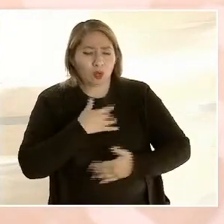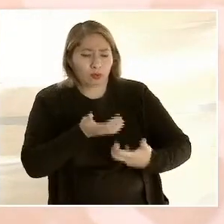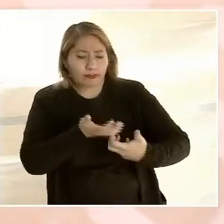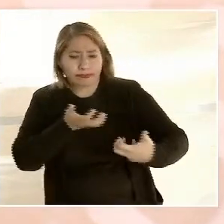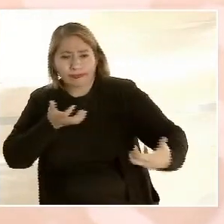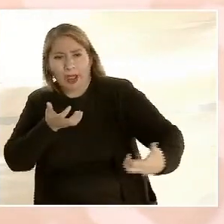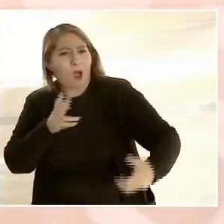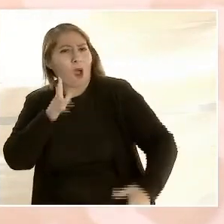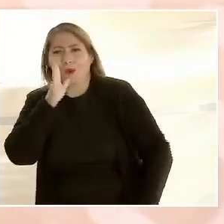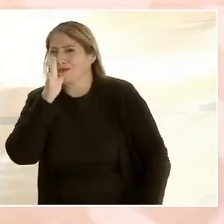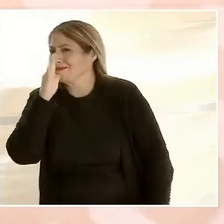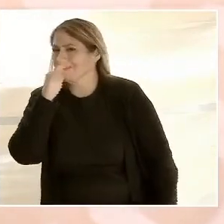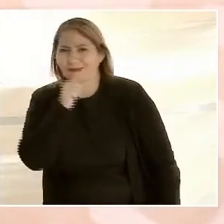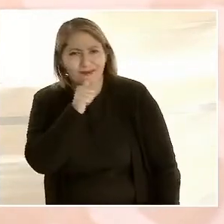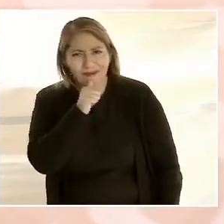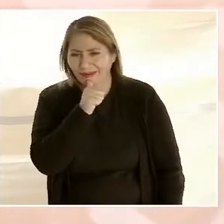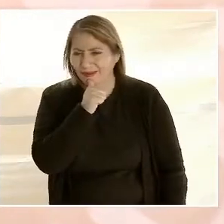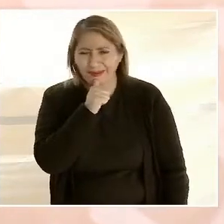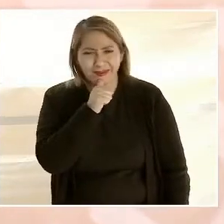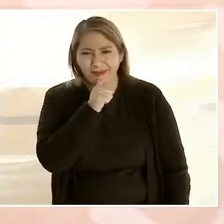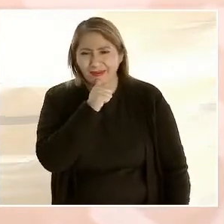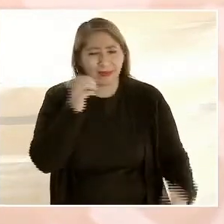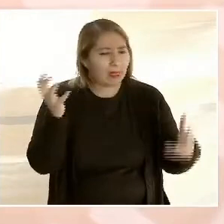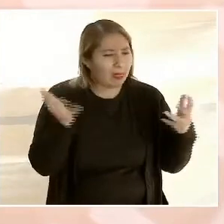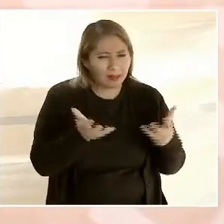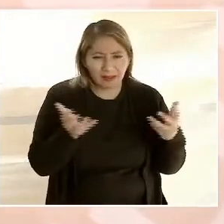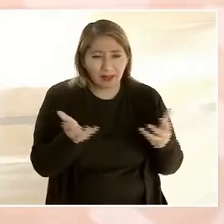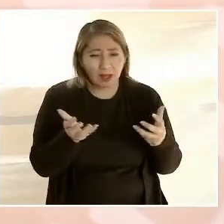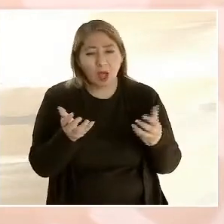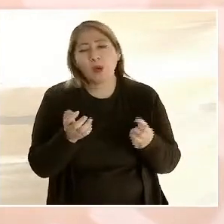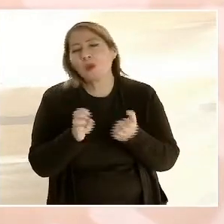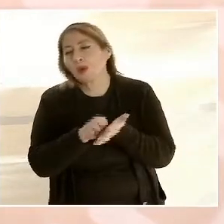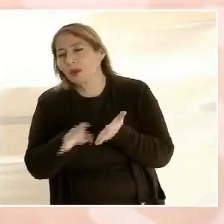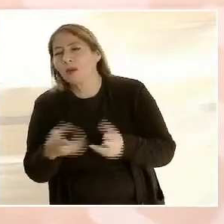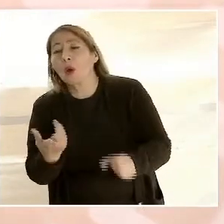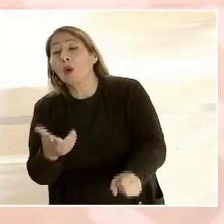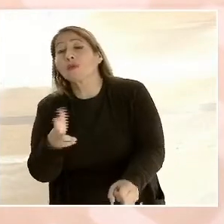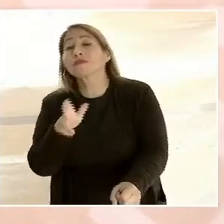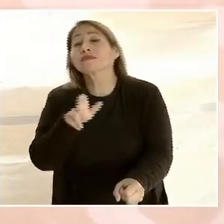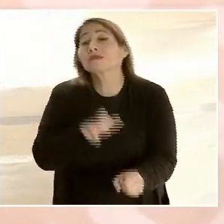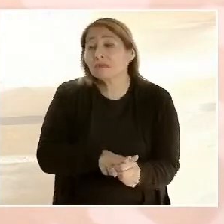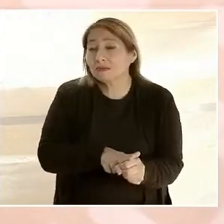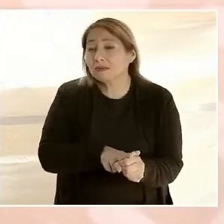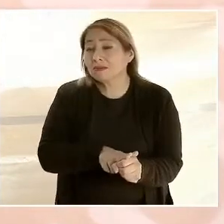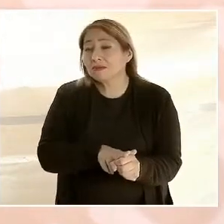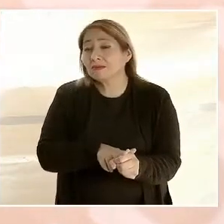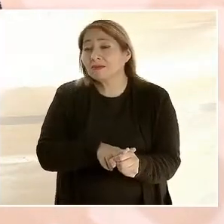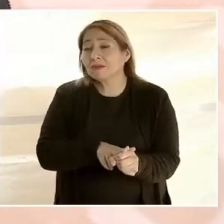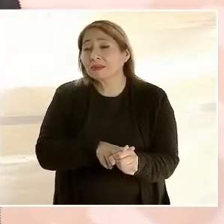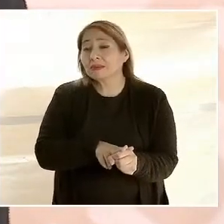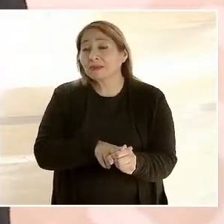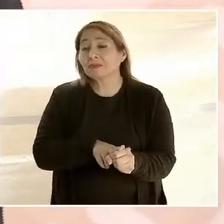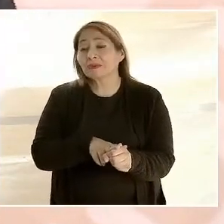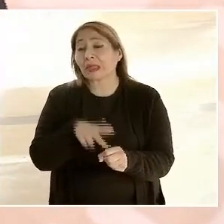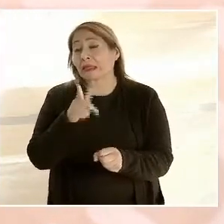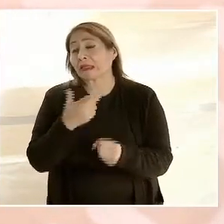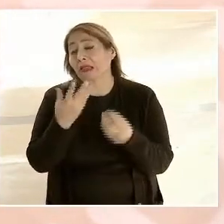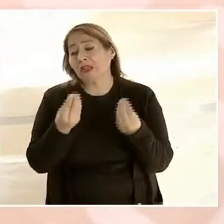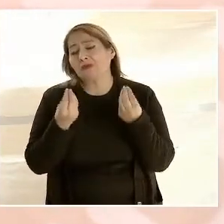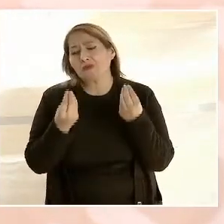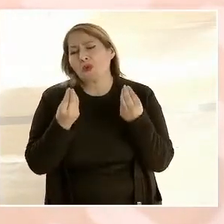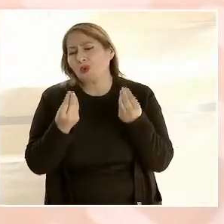la tarea de reconstrucción o terminación de hospitales que el régimen neoliberal